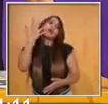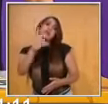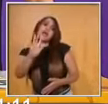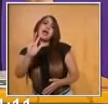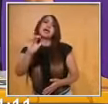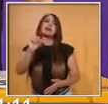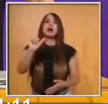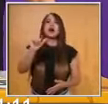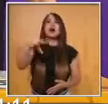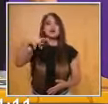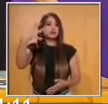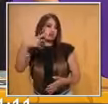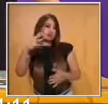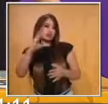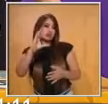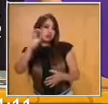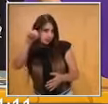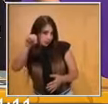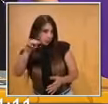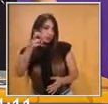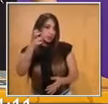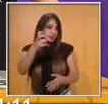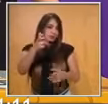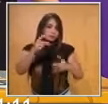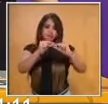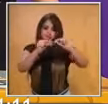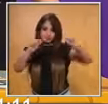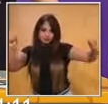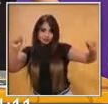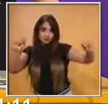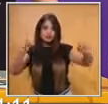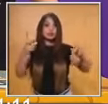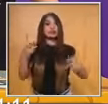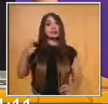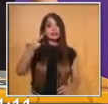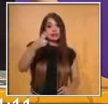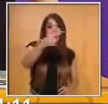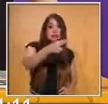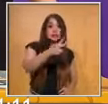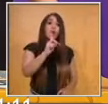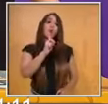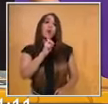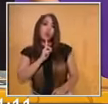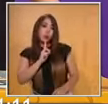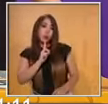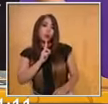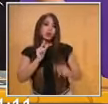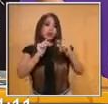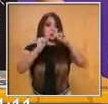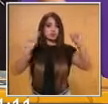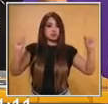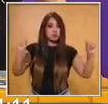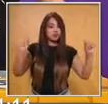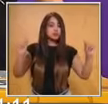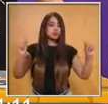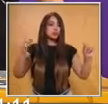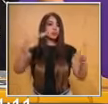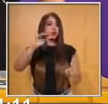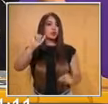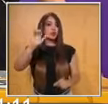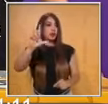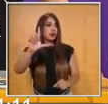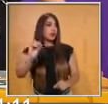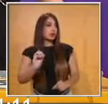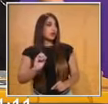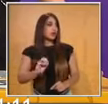centímetros de diámetro, tijeras, vela, hilo, ¿algo más? Nada